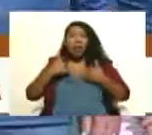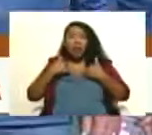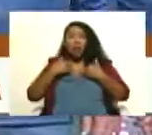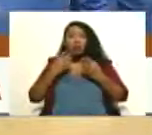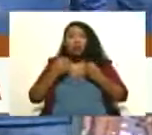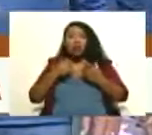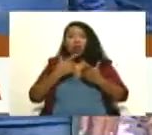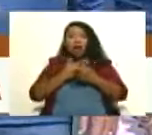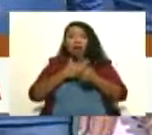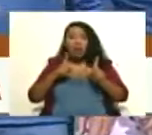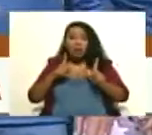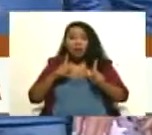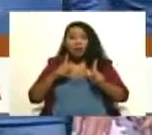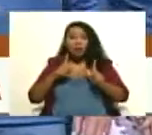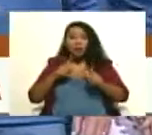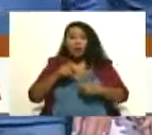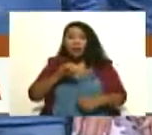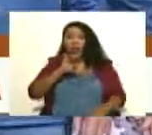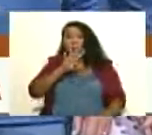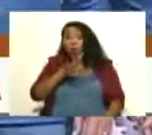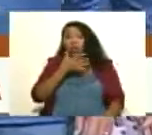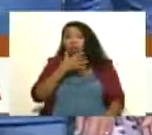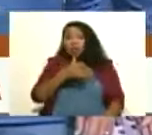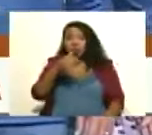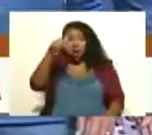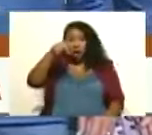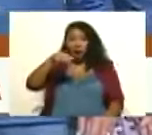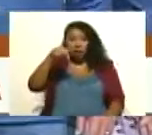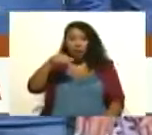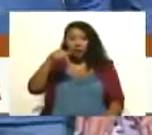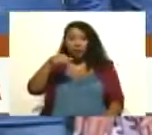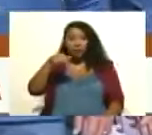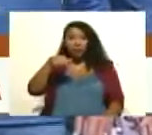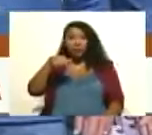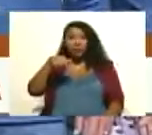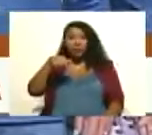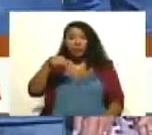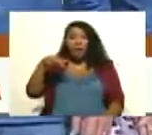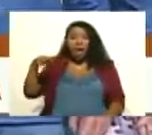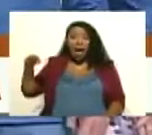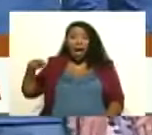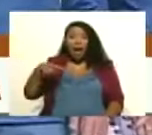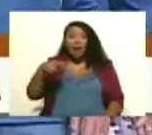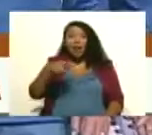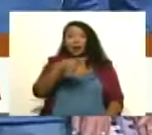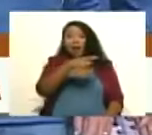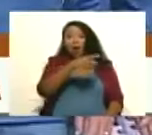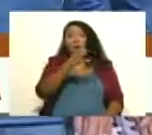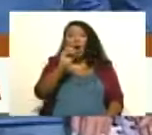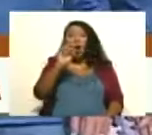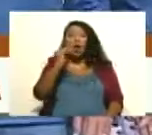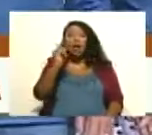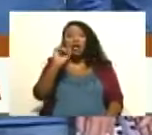el 4 de diciembre, aquí, en el río Padre, en el río Orinoco